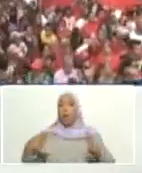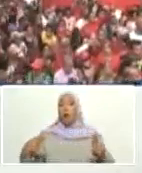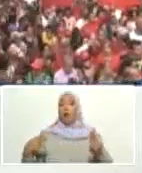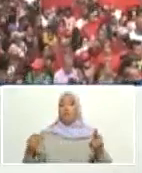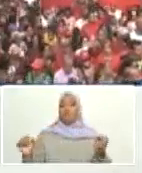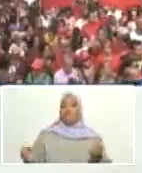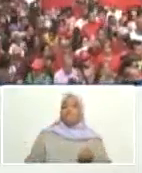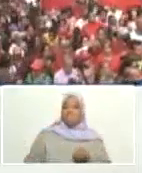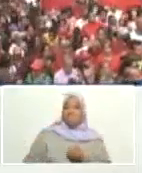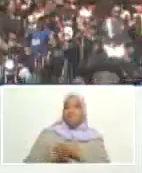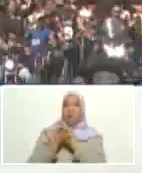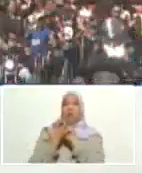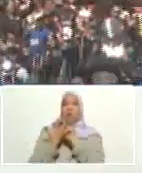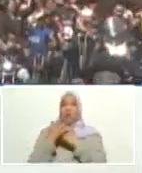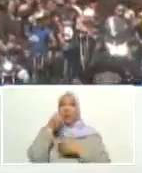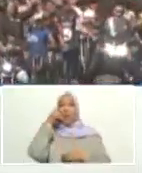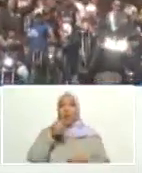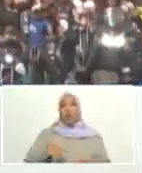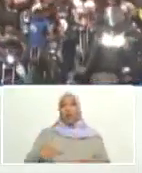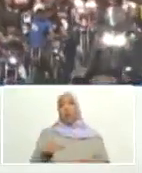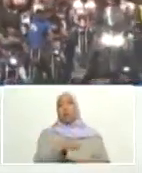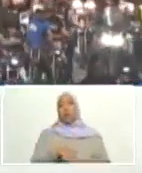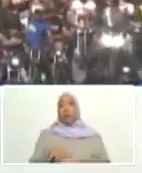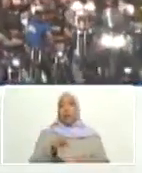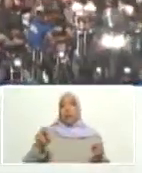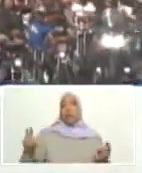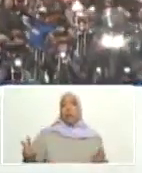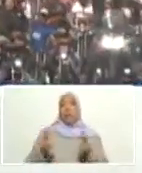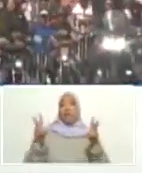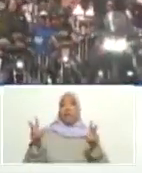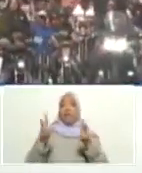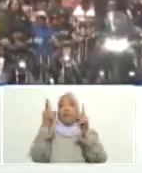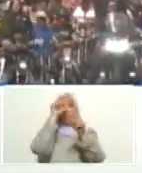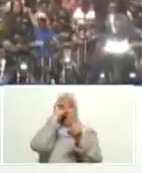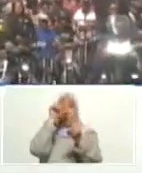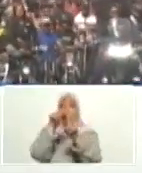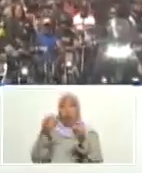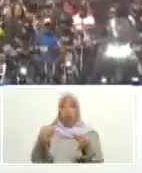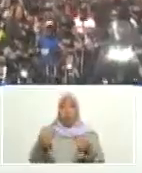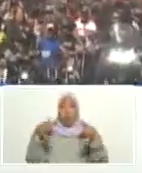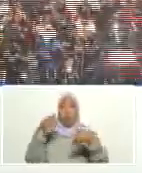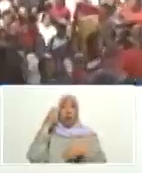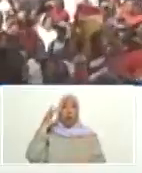esperanza renovada, la victoria de los sueños grandes.